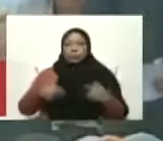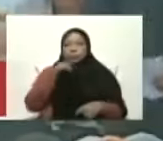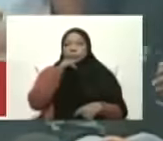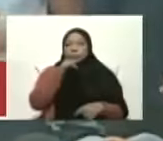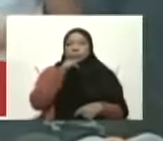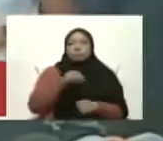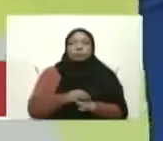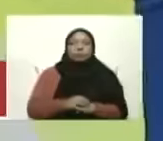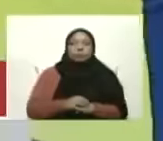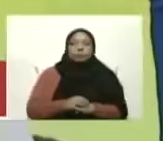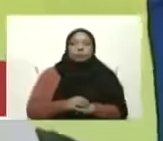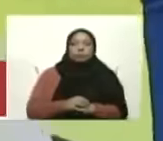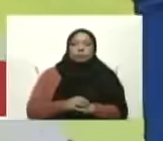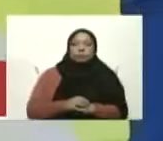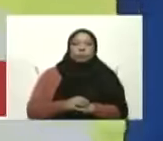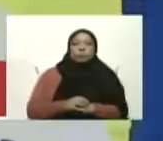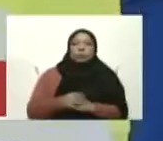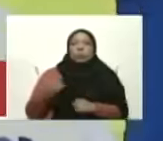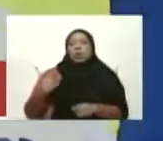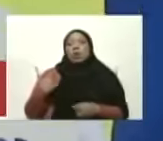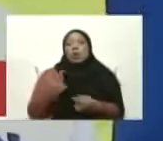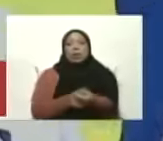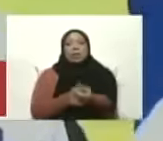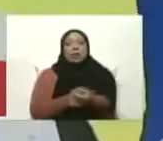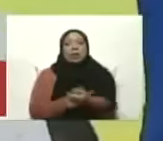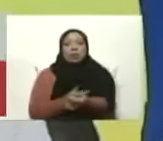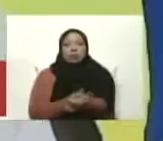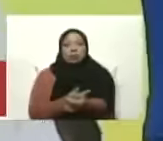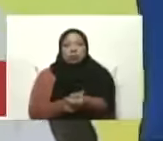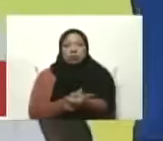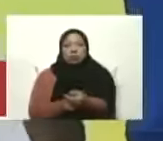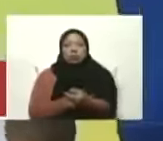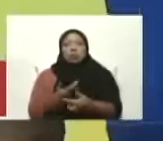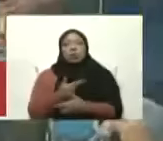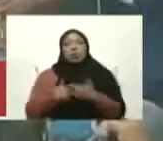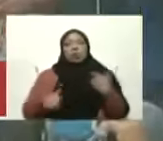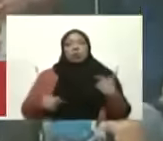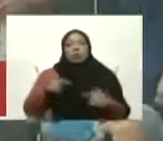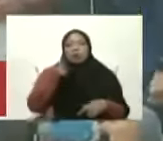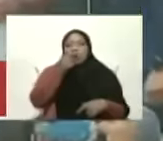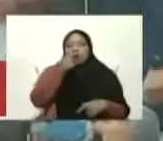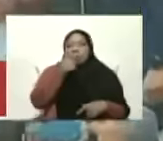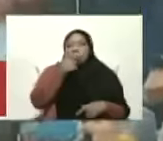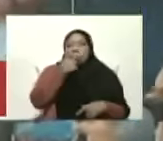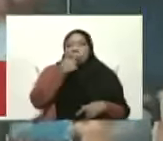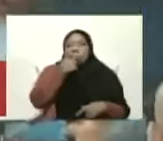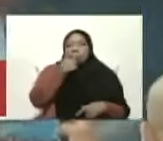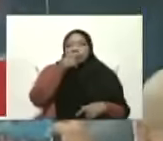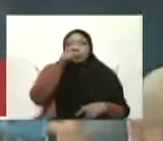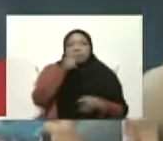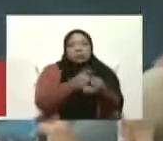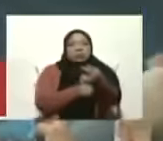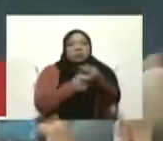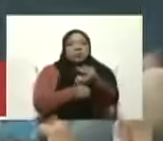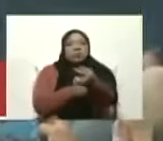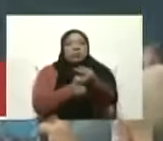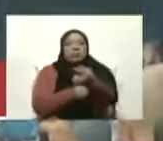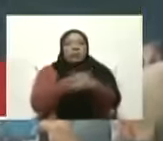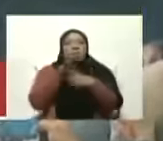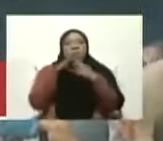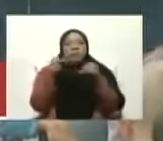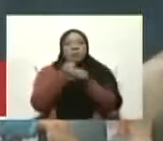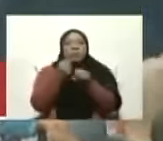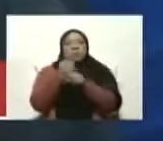Rodríguez, mi hermano en la lucha, Pedro Infante, tantos hermanos y hermanas que